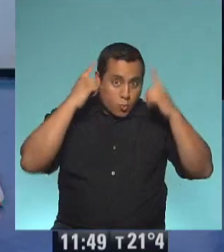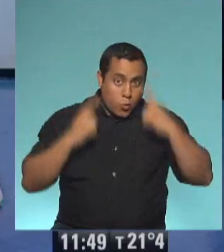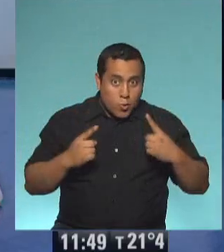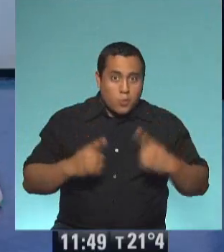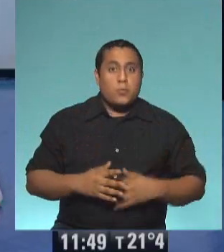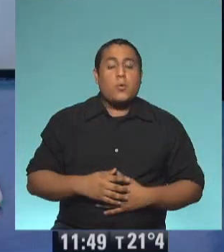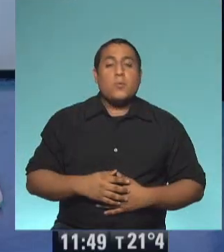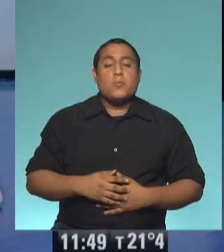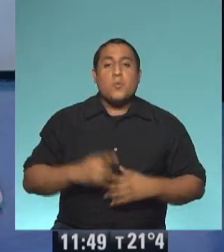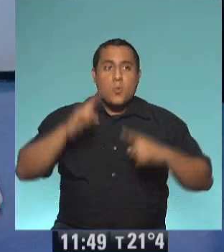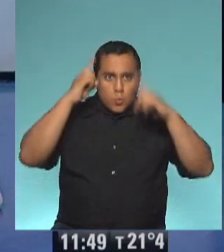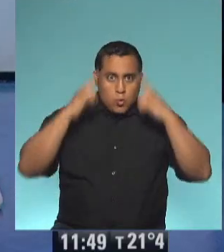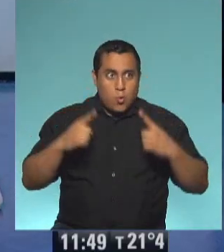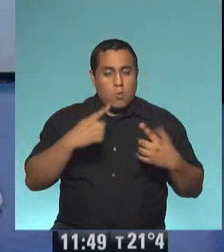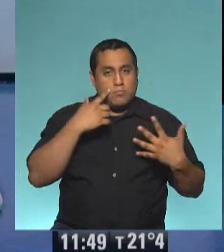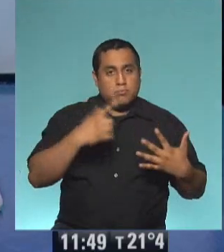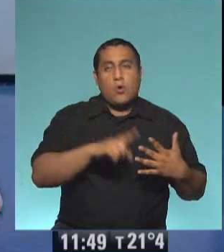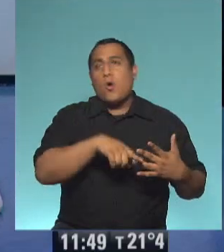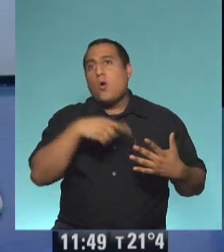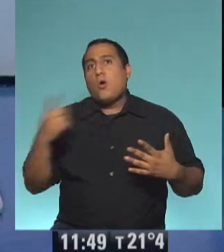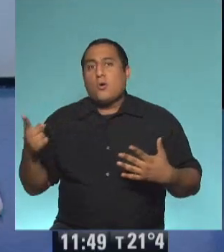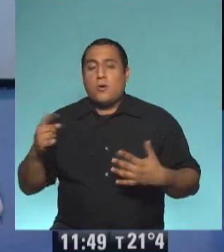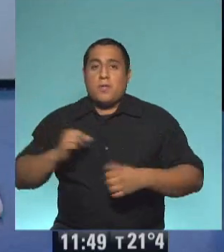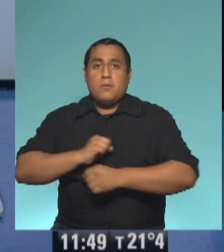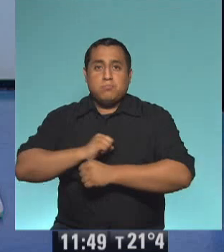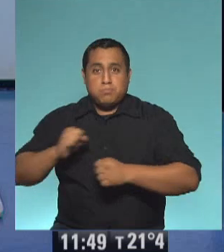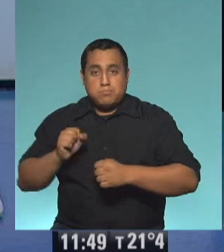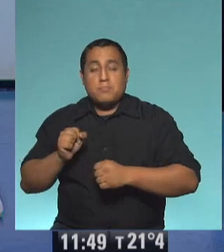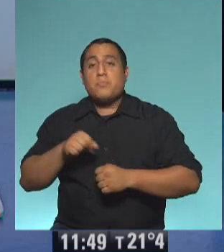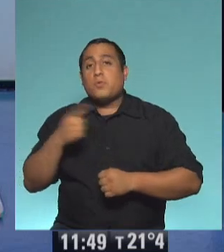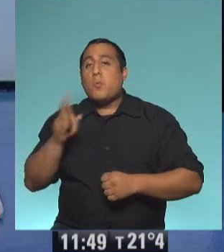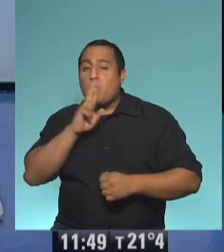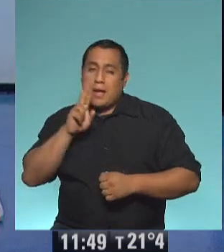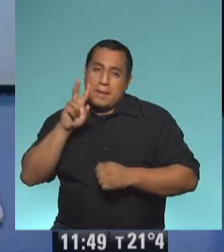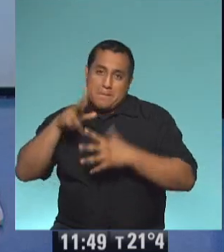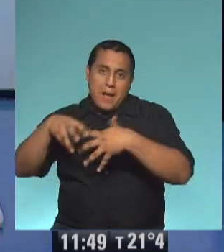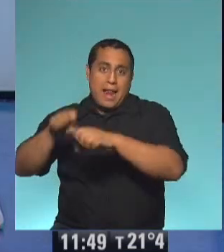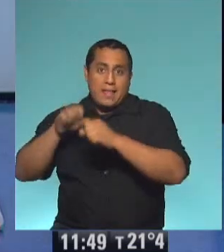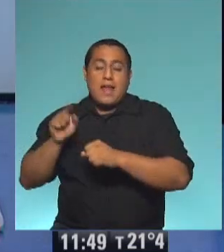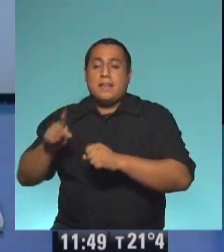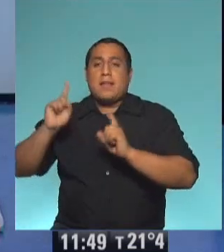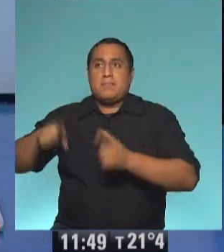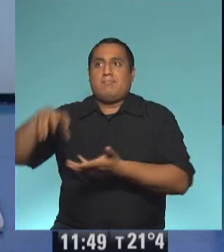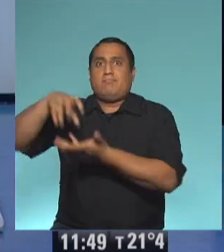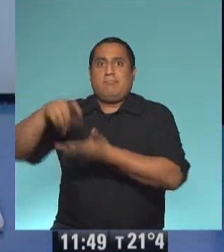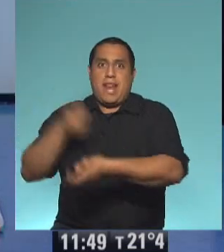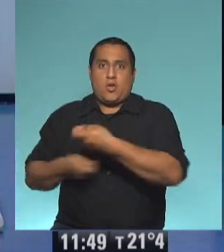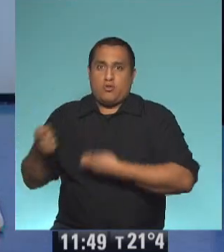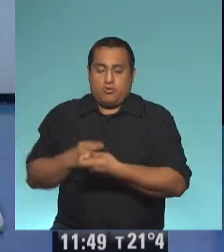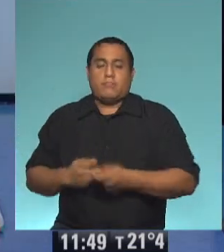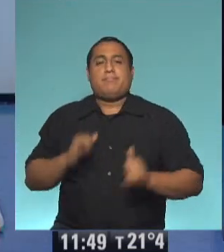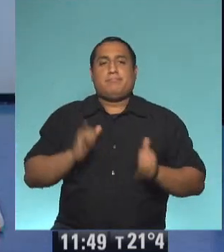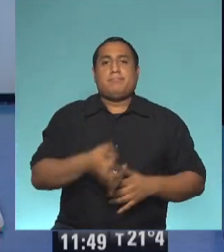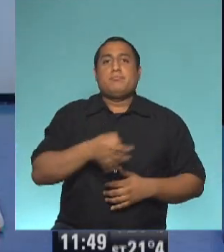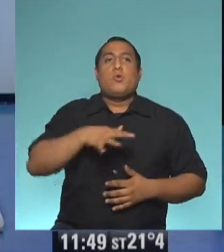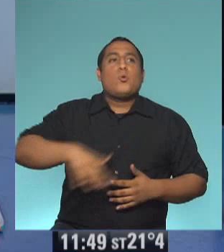era muy querido en el barrio, y teníamos a la Gorda, que era otra panadera que decidió poner su local. Exactamente. Esto sucedía